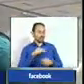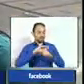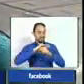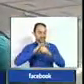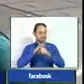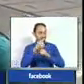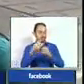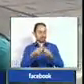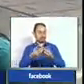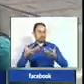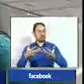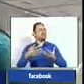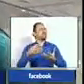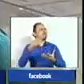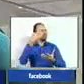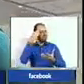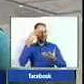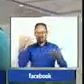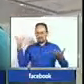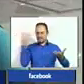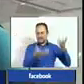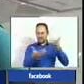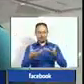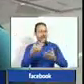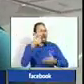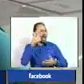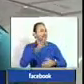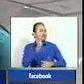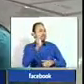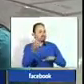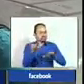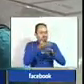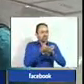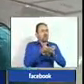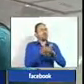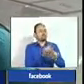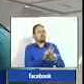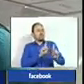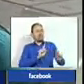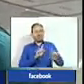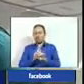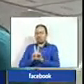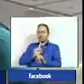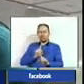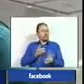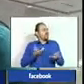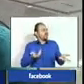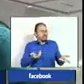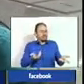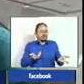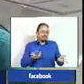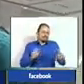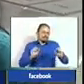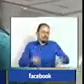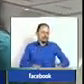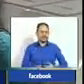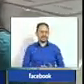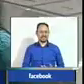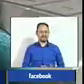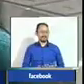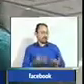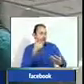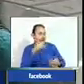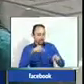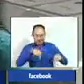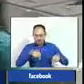la aglomeración de personas en un bus no se puede mantener el distanciamiento social. No es como aquí,